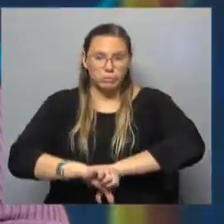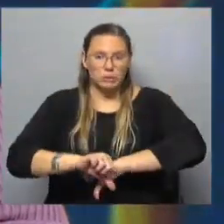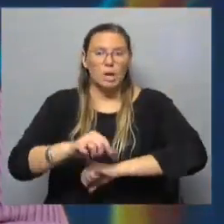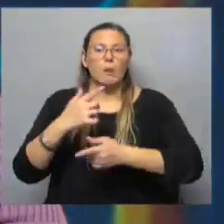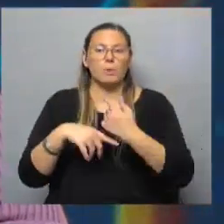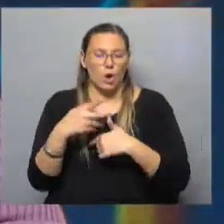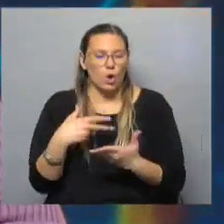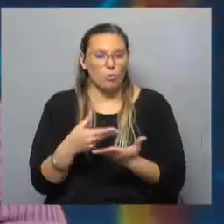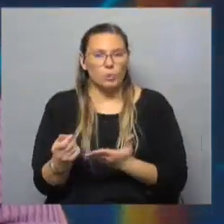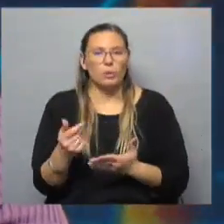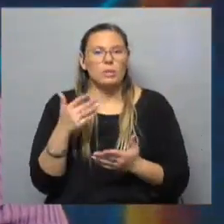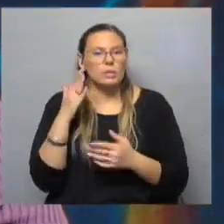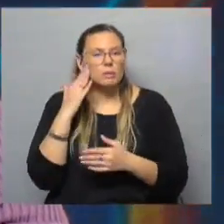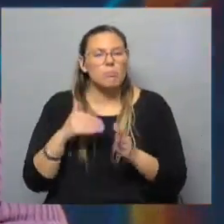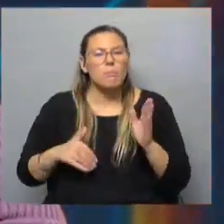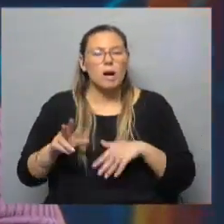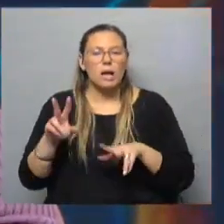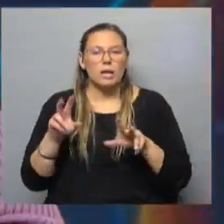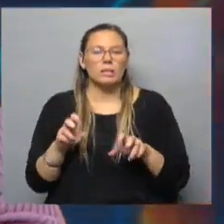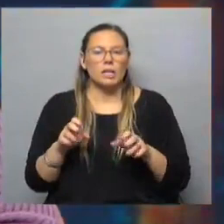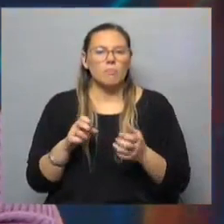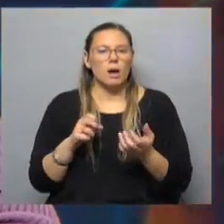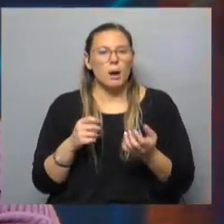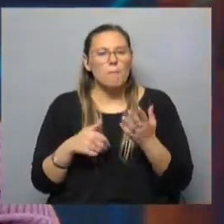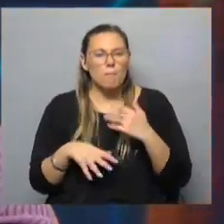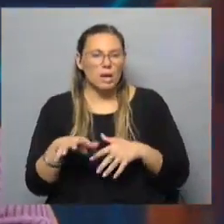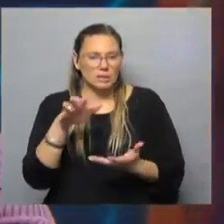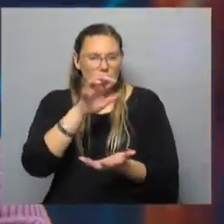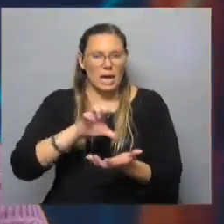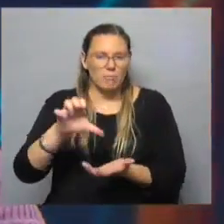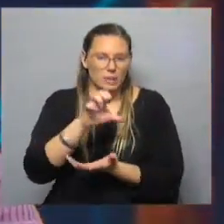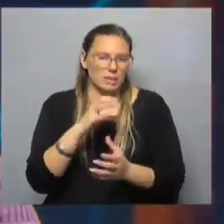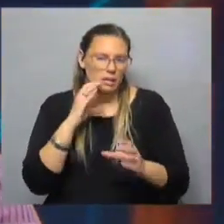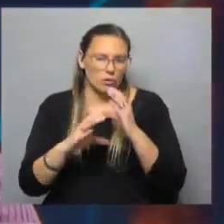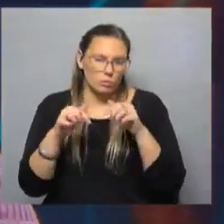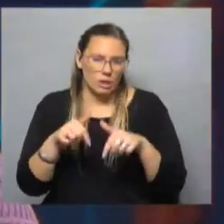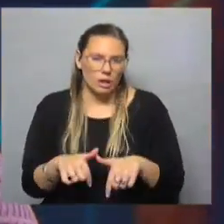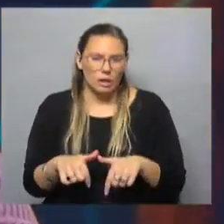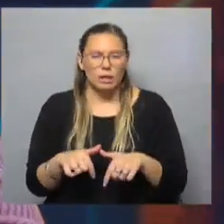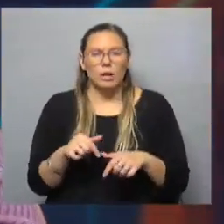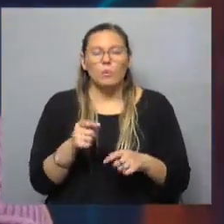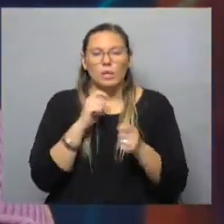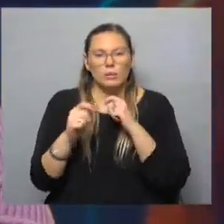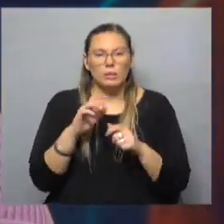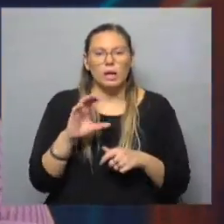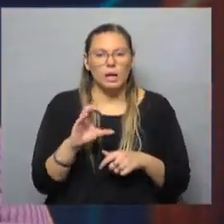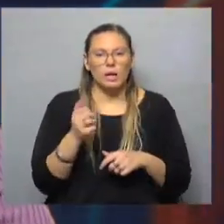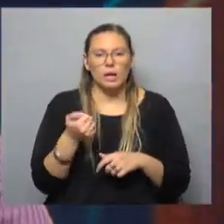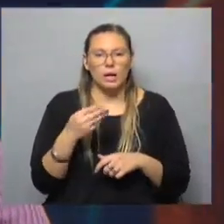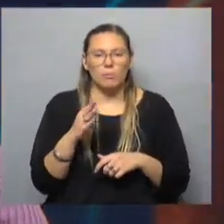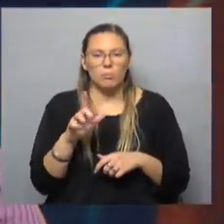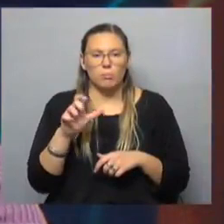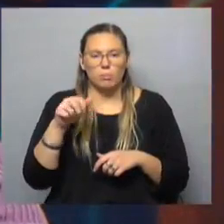Y bueno, y esto hace que se aumente este tema de la concentración. Va a ser una entrevista, o hizo una entrevista con Gabriel Caplún, que es de la